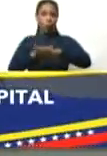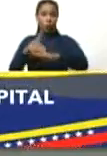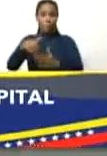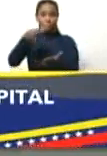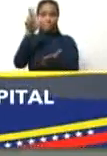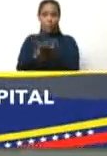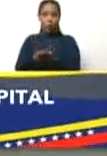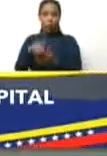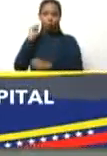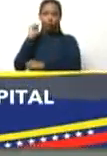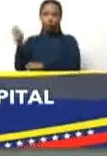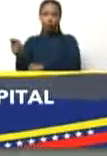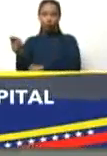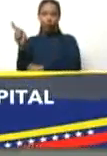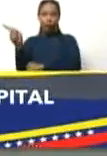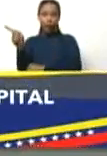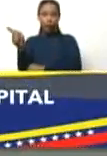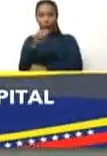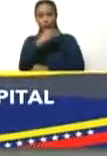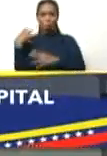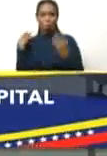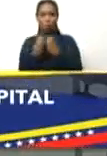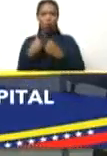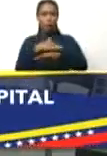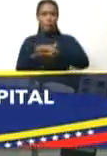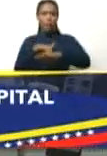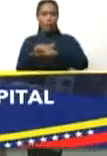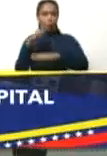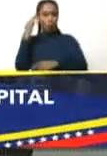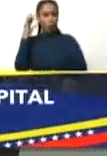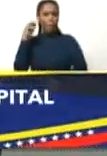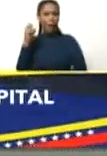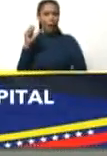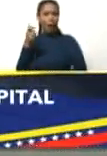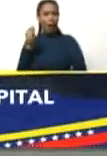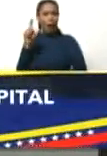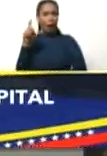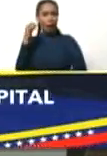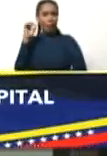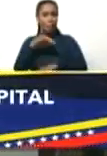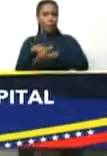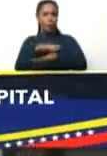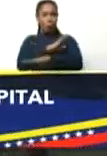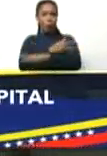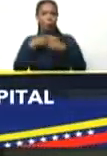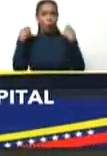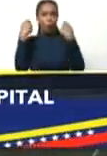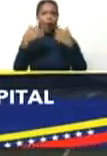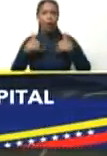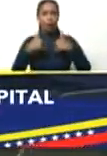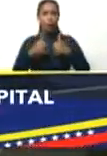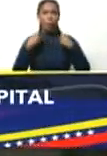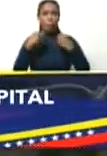estos recursos extraordinarios junto a nuestra ministra Magaly Gutiérrez, ministra del Poder Popular para la Salud,